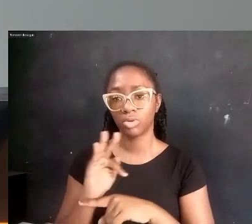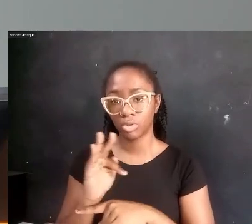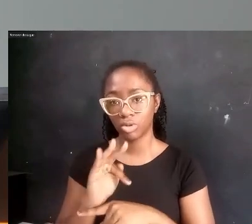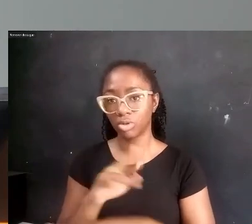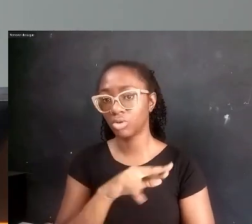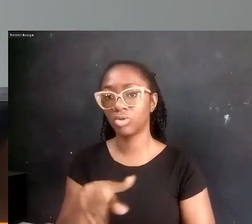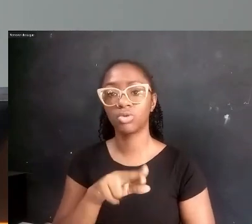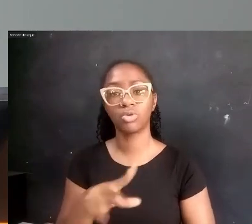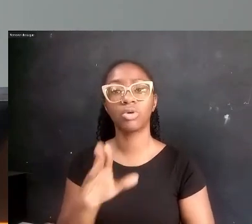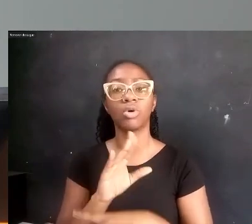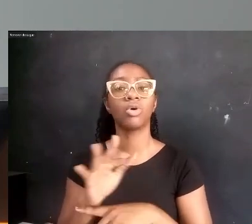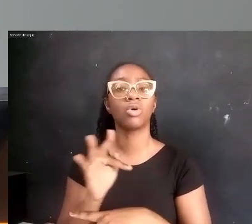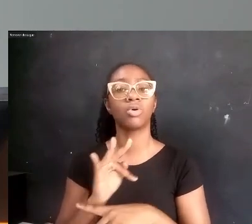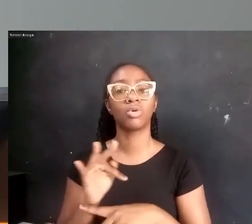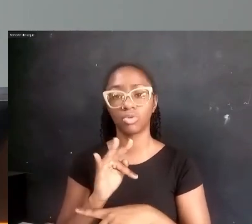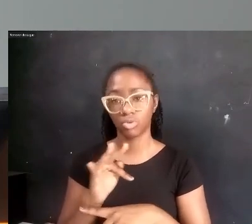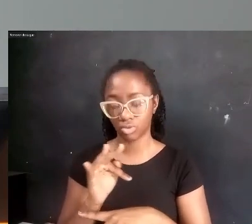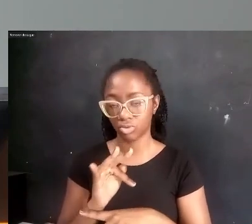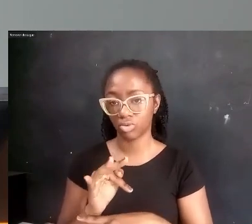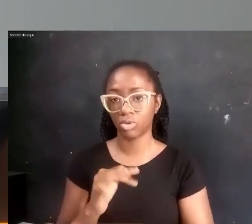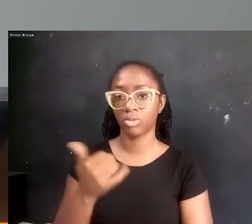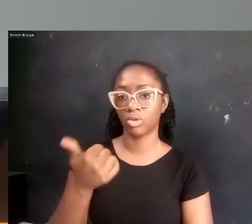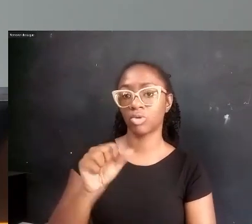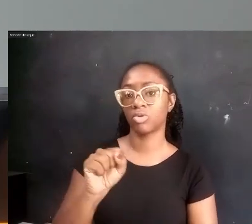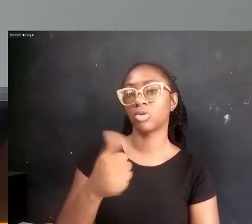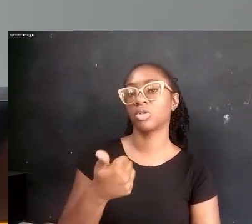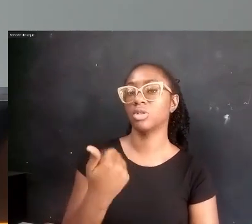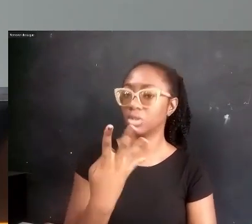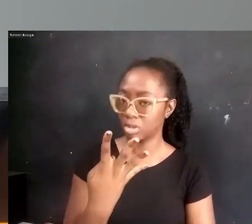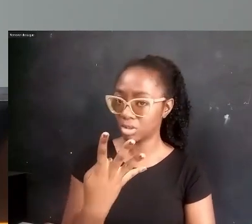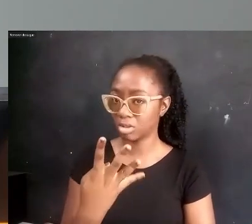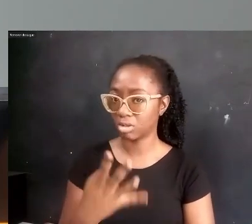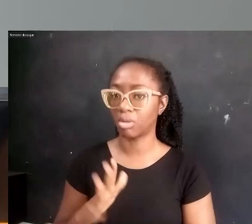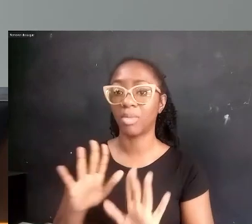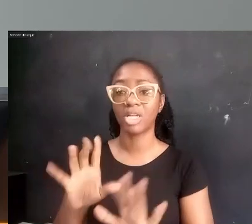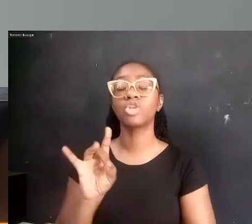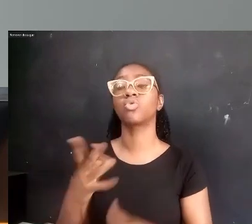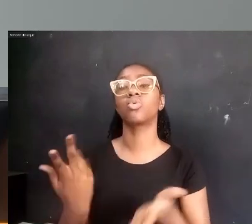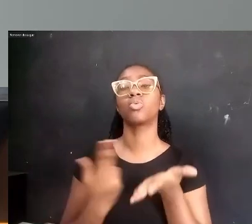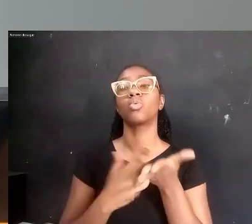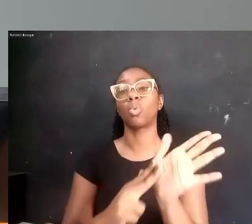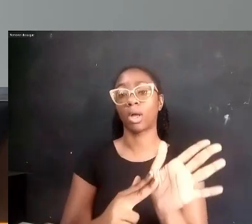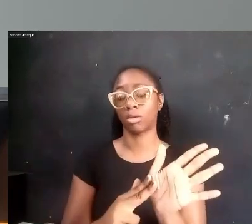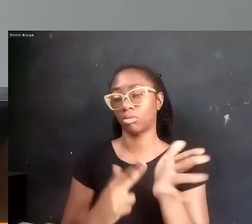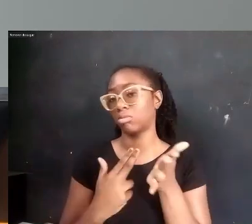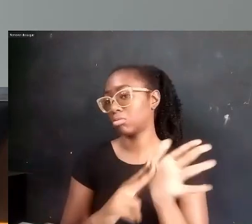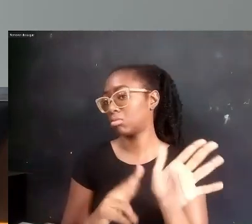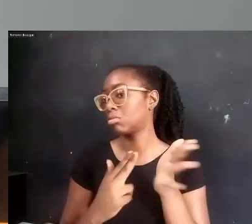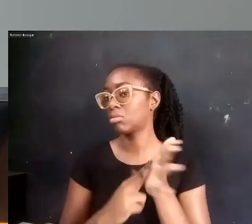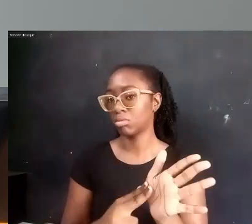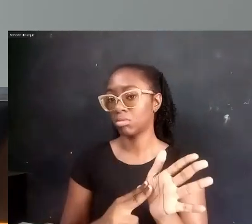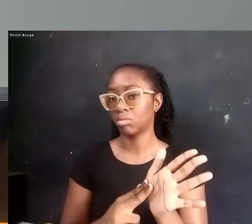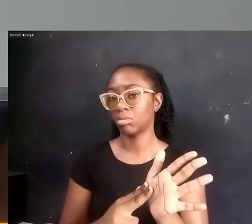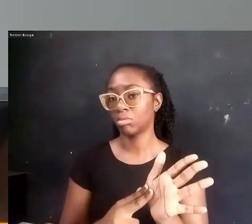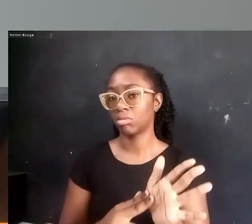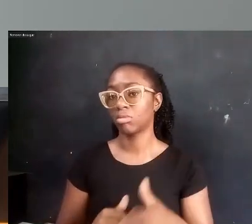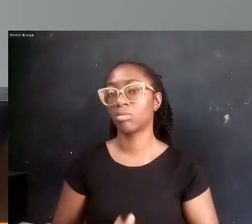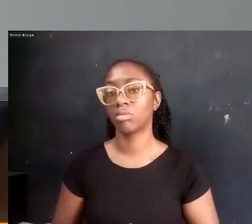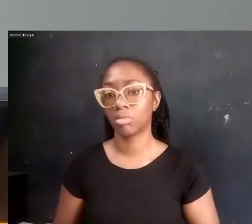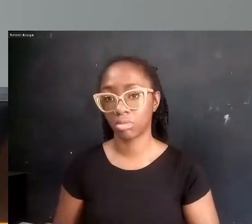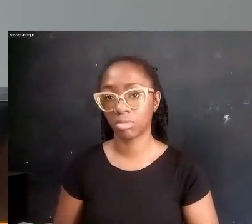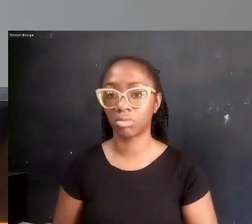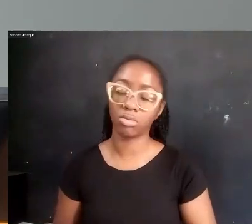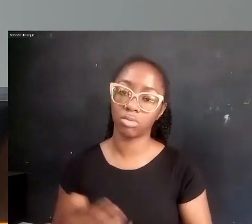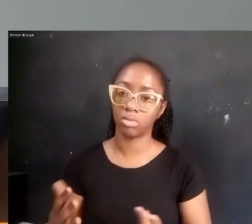Constitución en 1814, sino una carta, pero tiene exactamente la misma